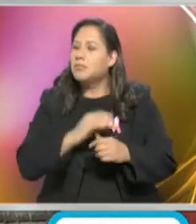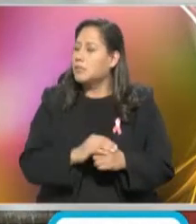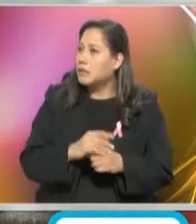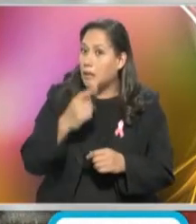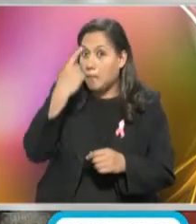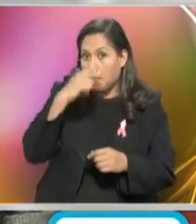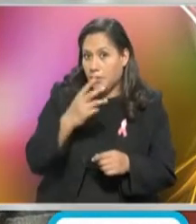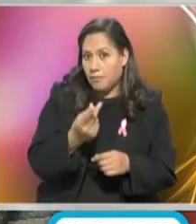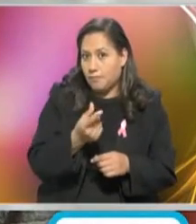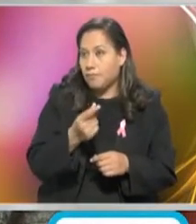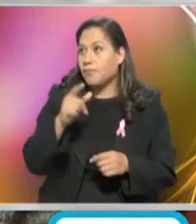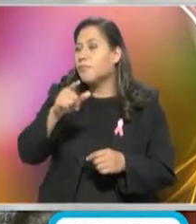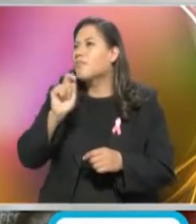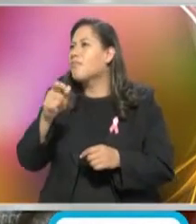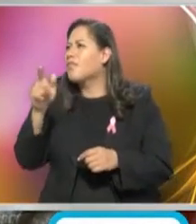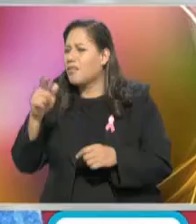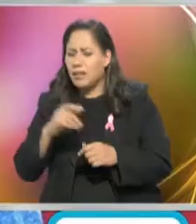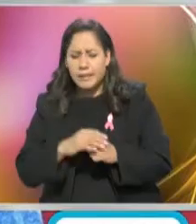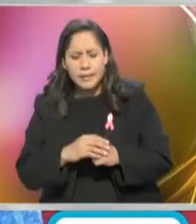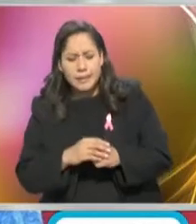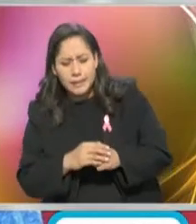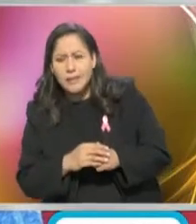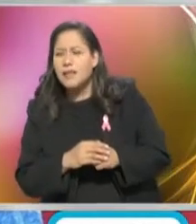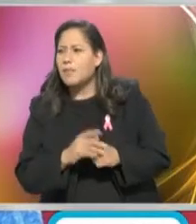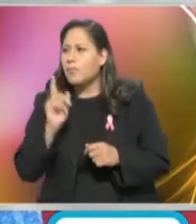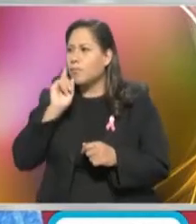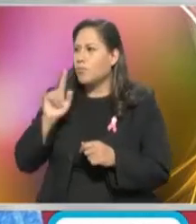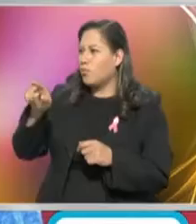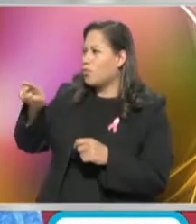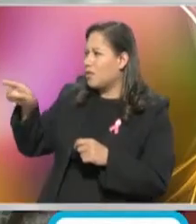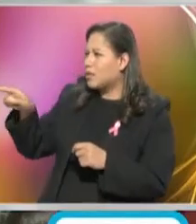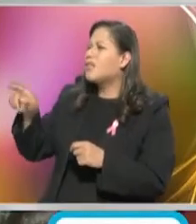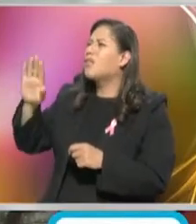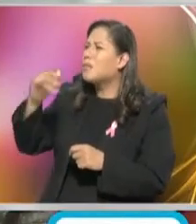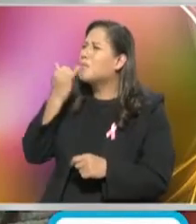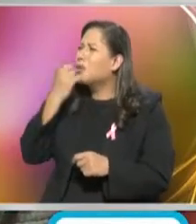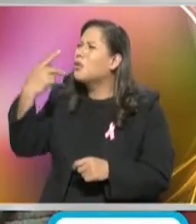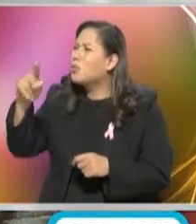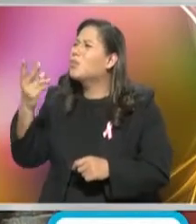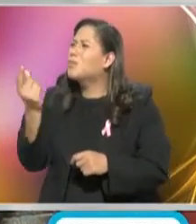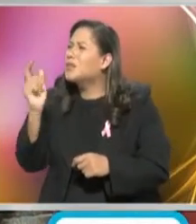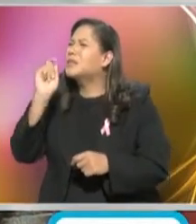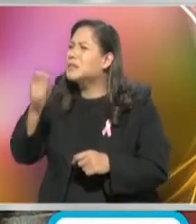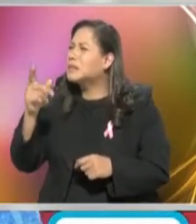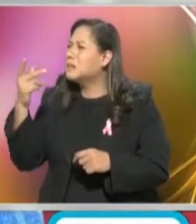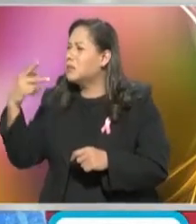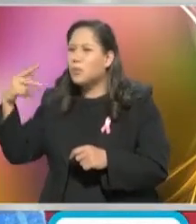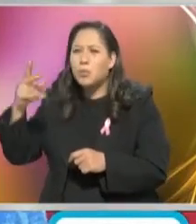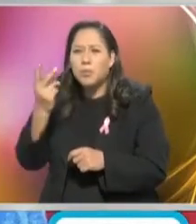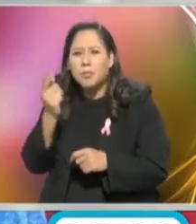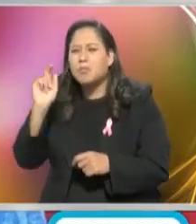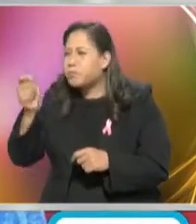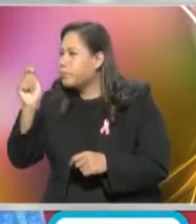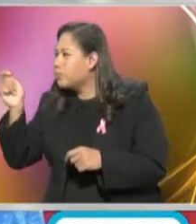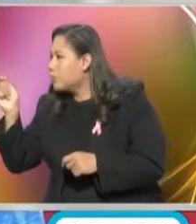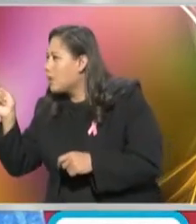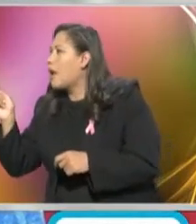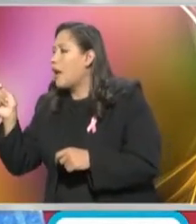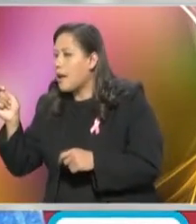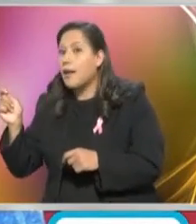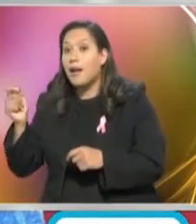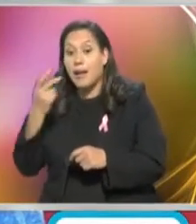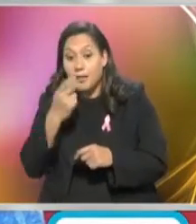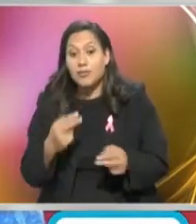pero siempre viendo cuál era la necesidad de las clientas. Indagando y preguntando. ¿no? Preguntando, y de esa manera empezó a crecer esto, de